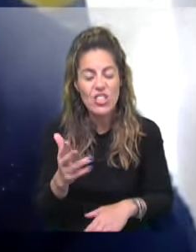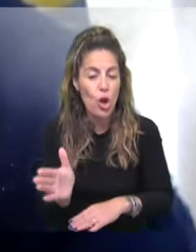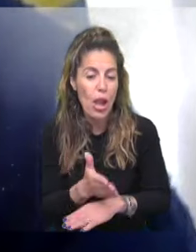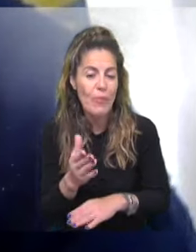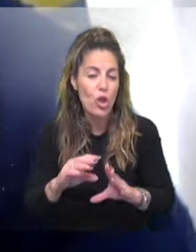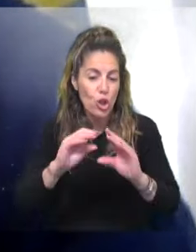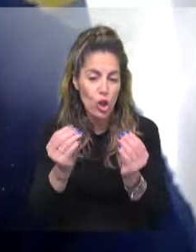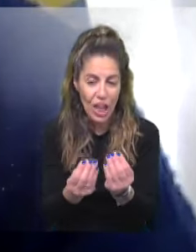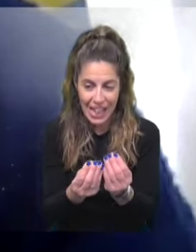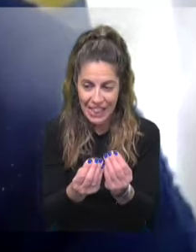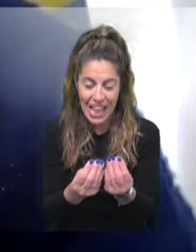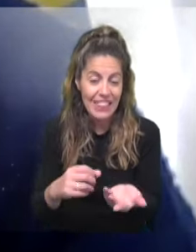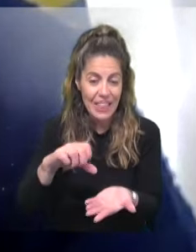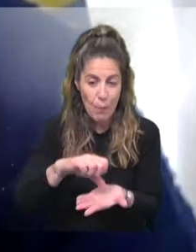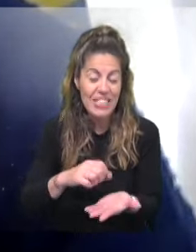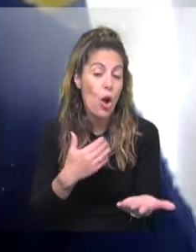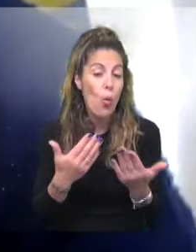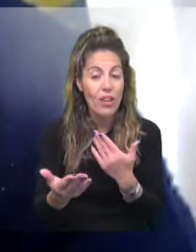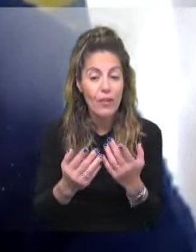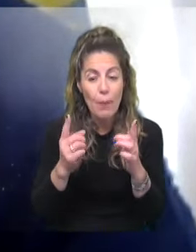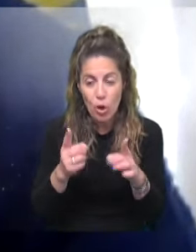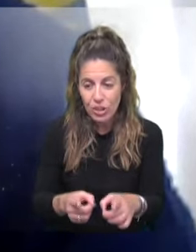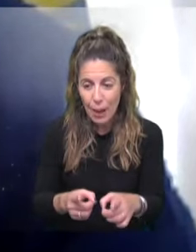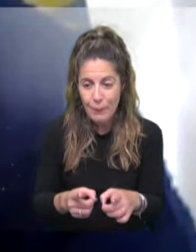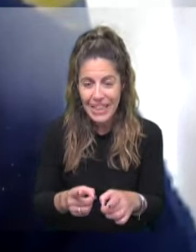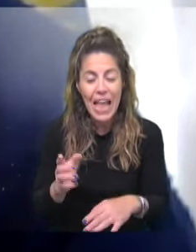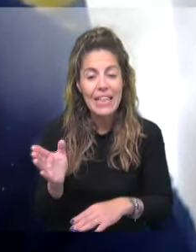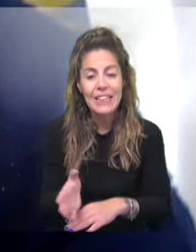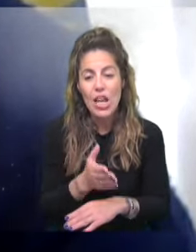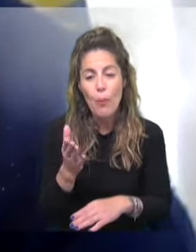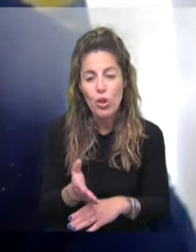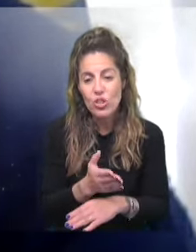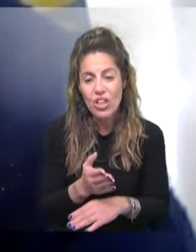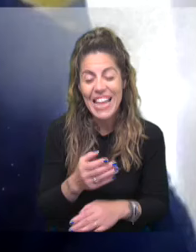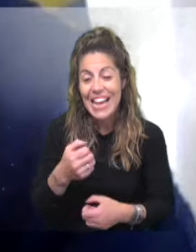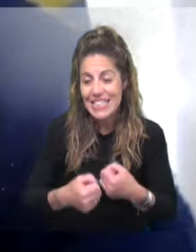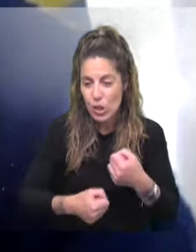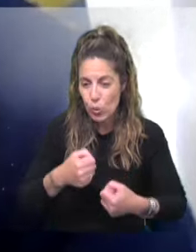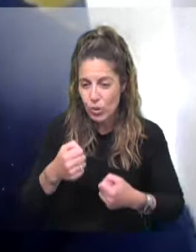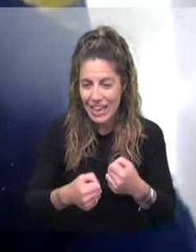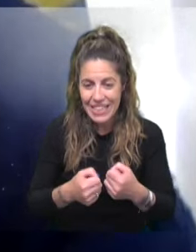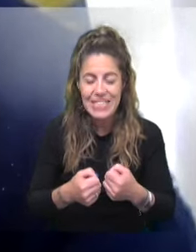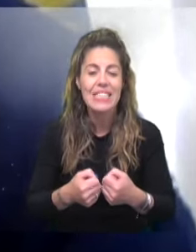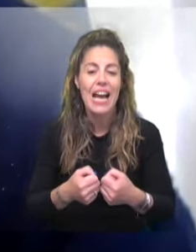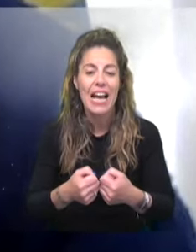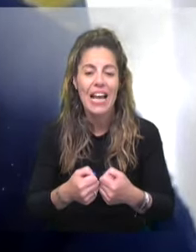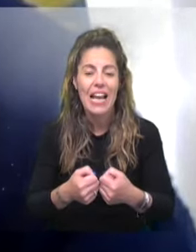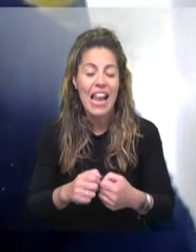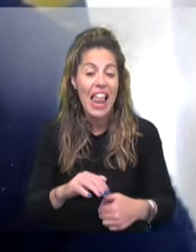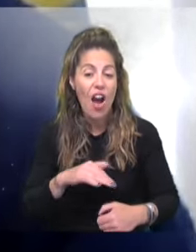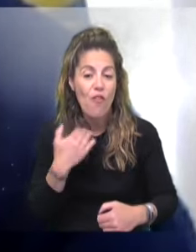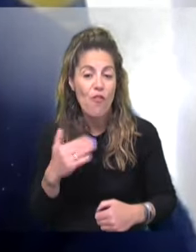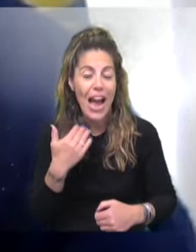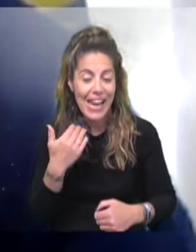total nacional pero cuando hablamos además de algunas producciones que se industrializan típicamente la faena de